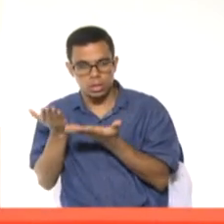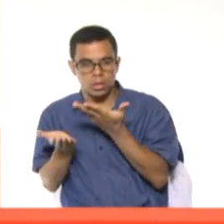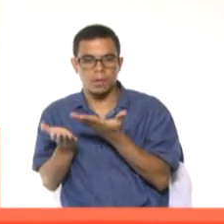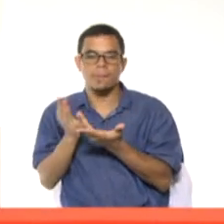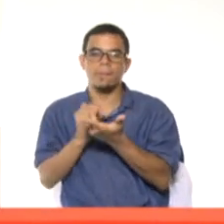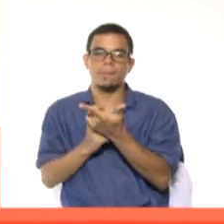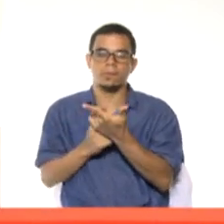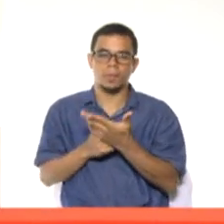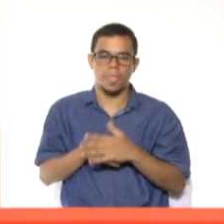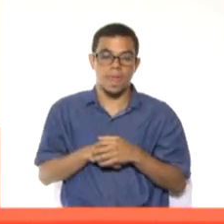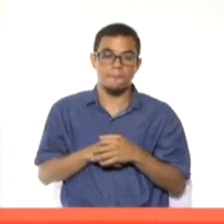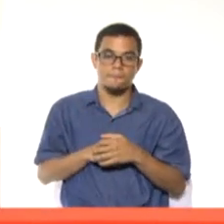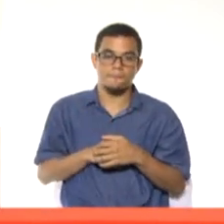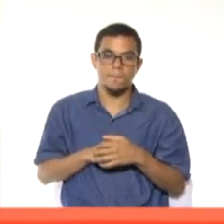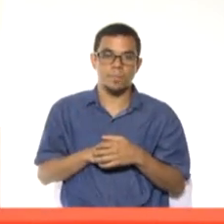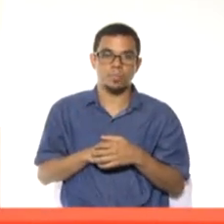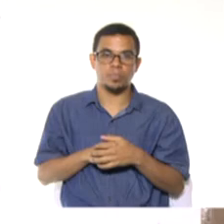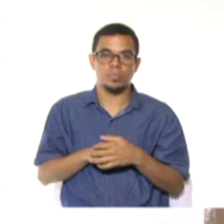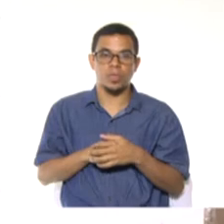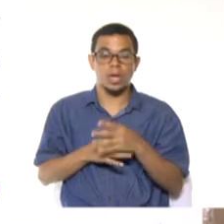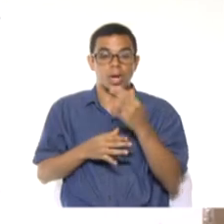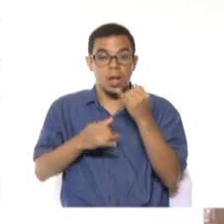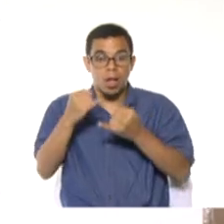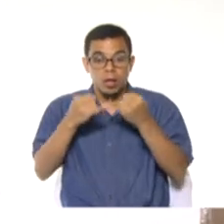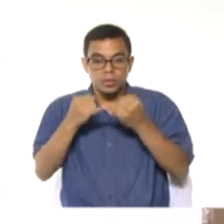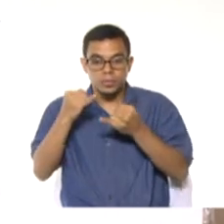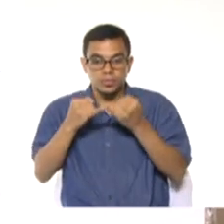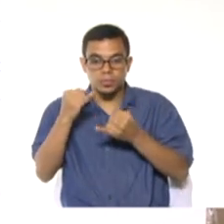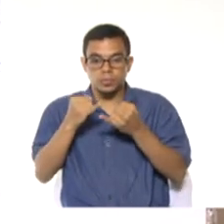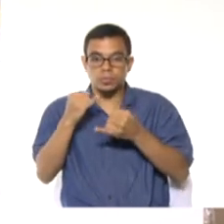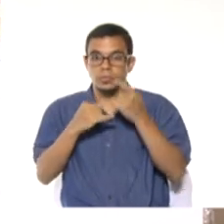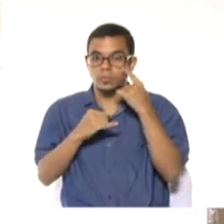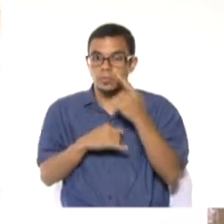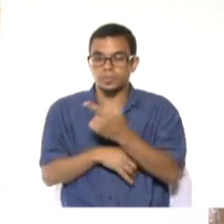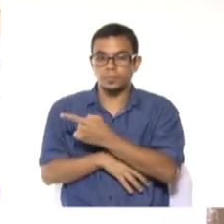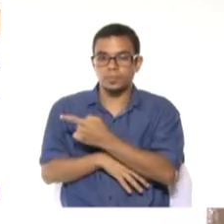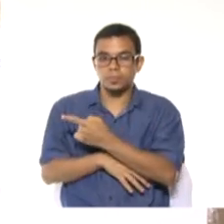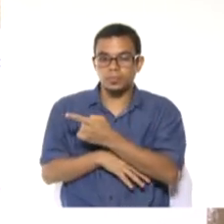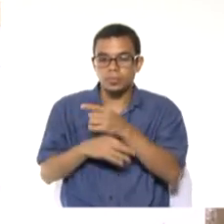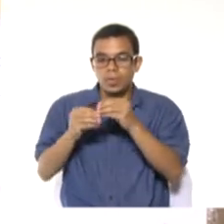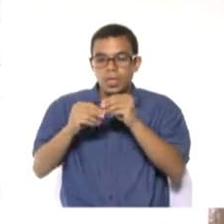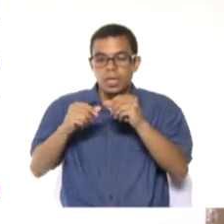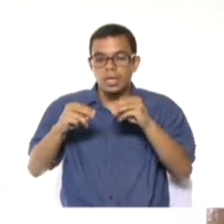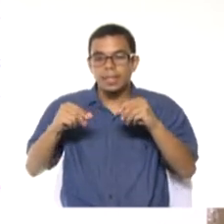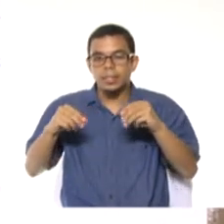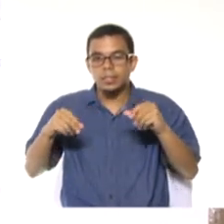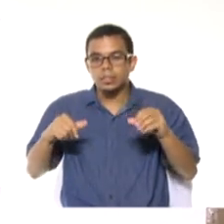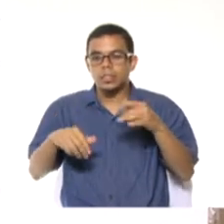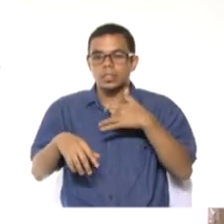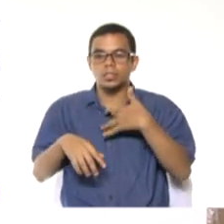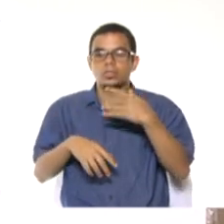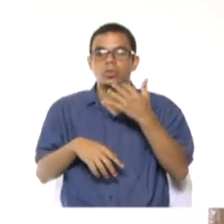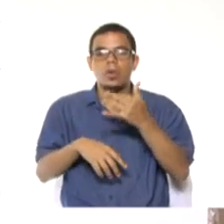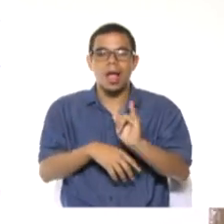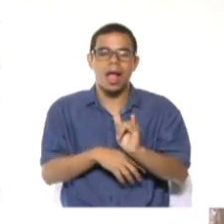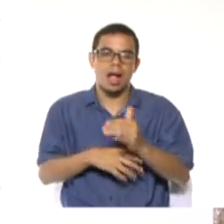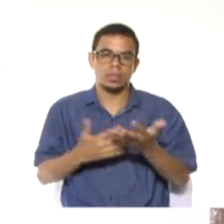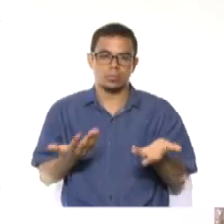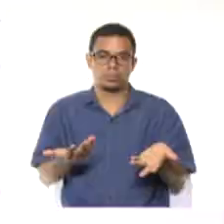el cuadro me lo va indicando, y al final voy a determinar el tipo de suelo que estoy